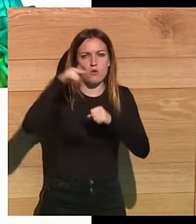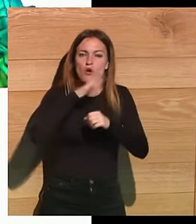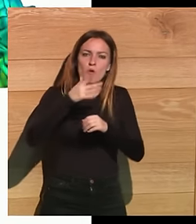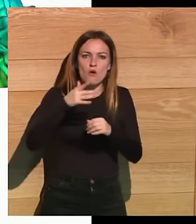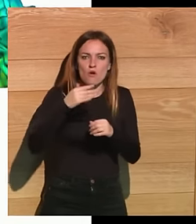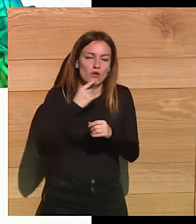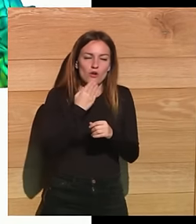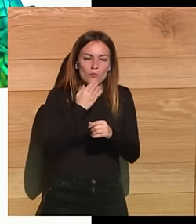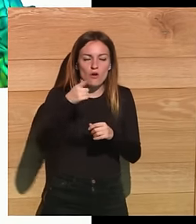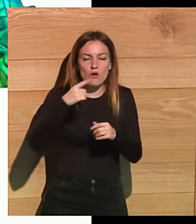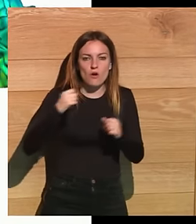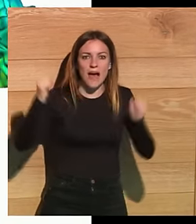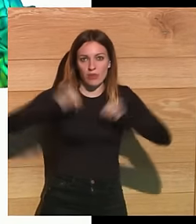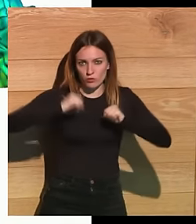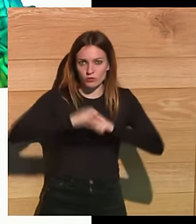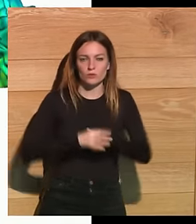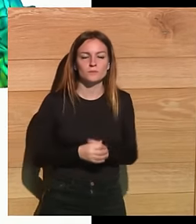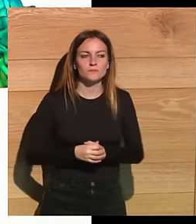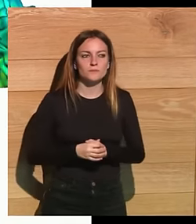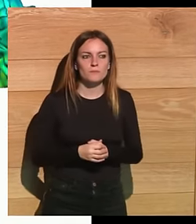Y por esto